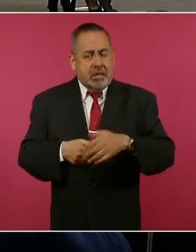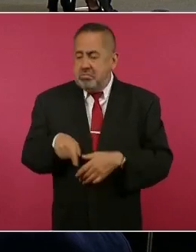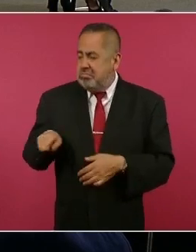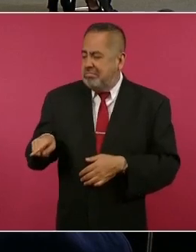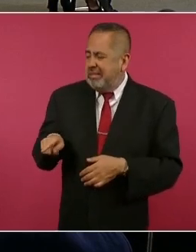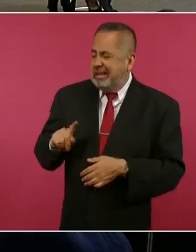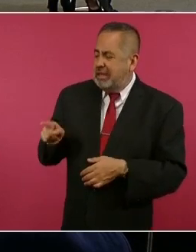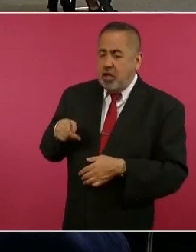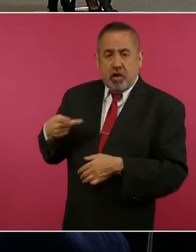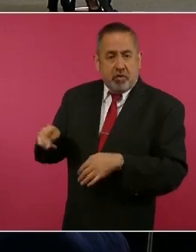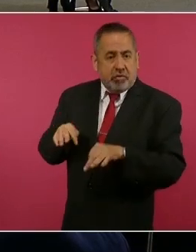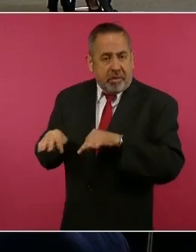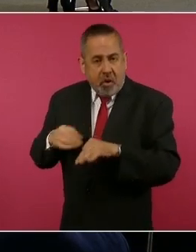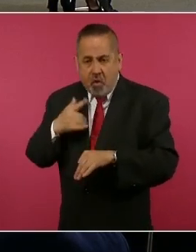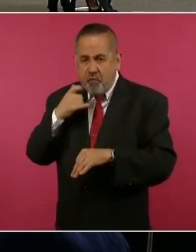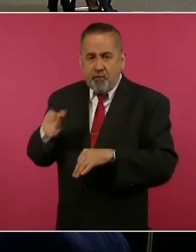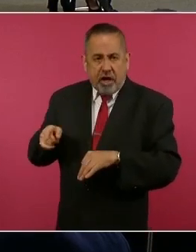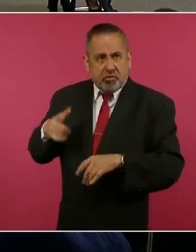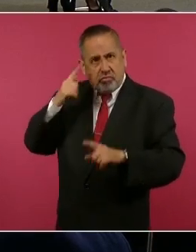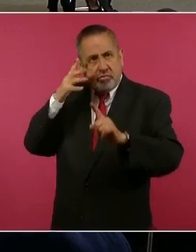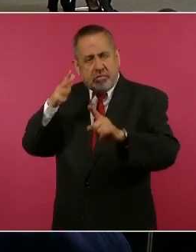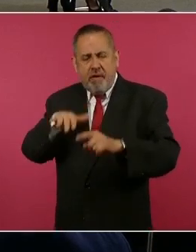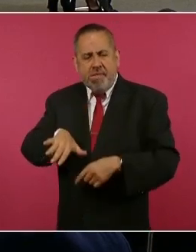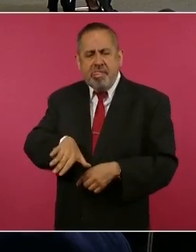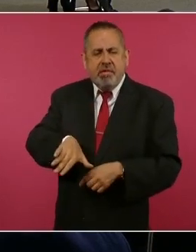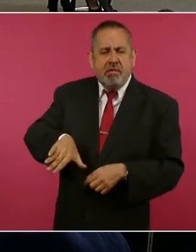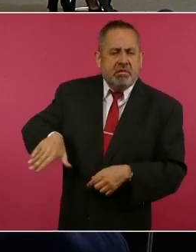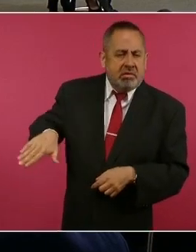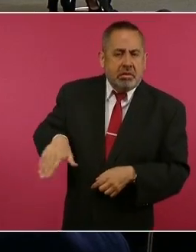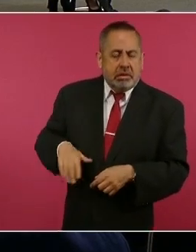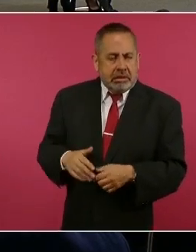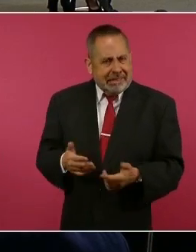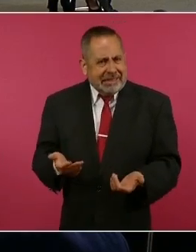sus esfuerzos y sus aspiraciones.